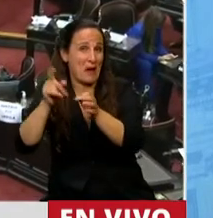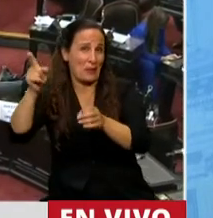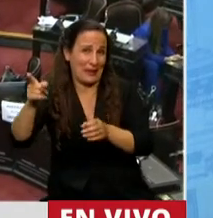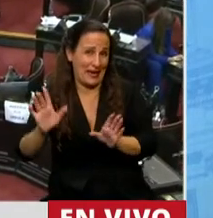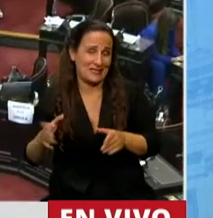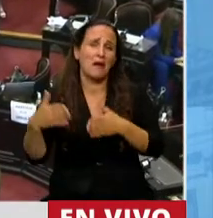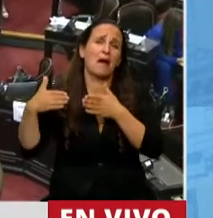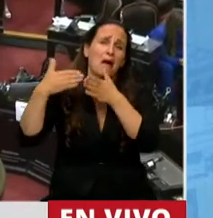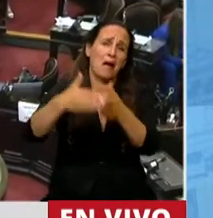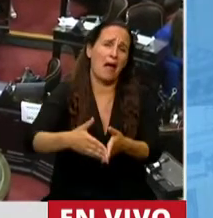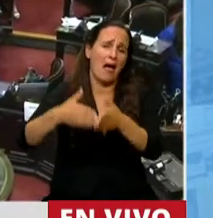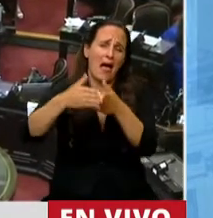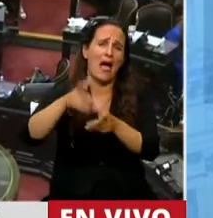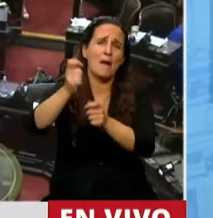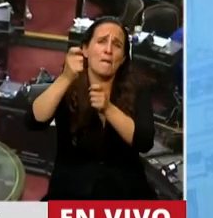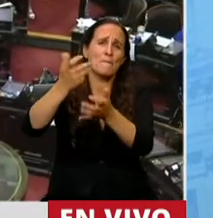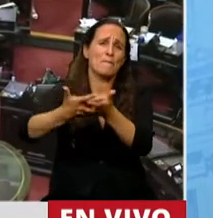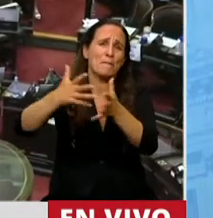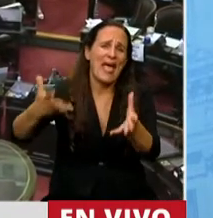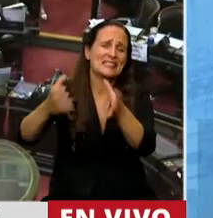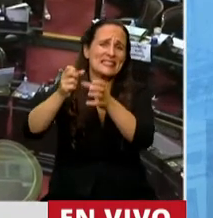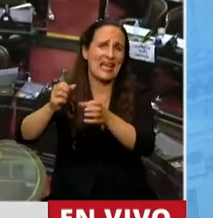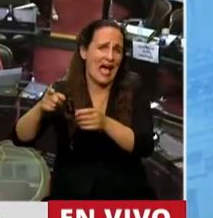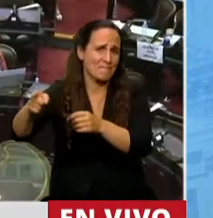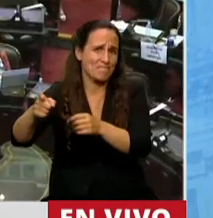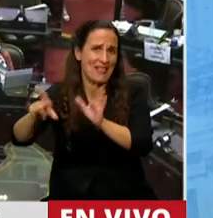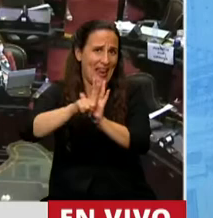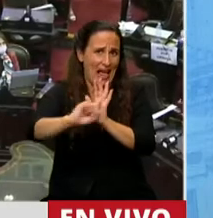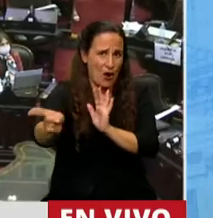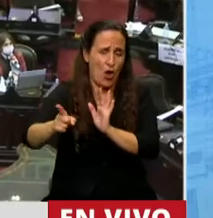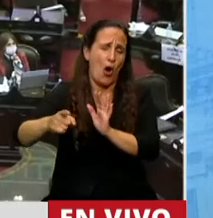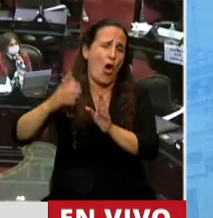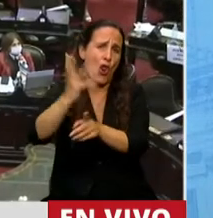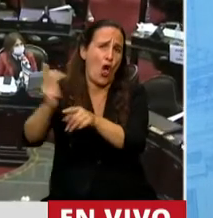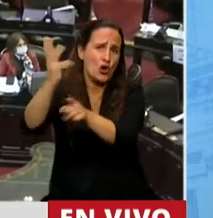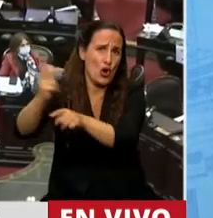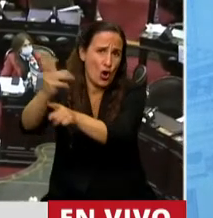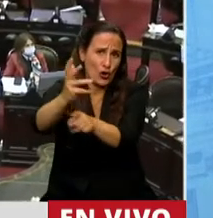con la pesca clandestina el narcotráfico y todo lo demás entonces